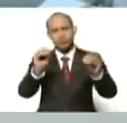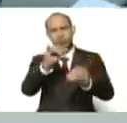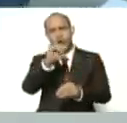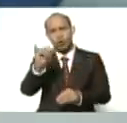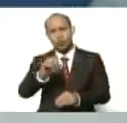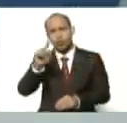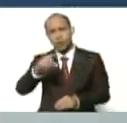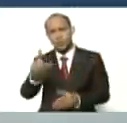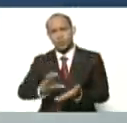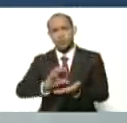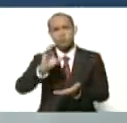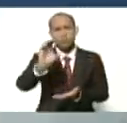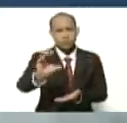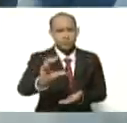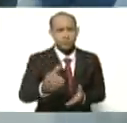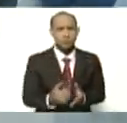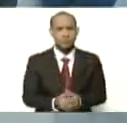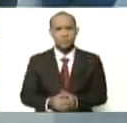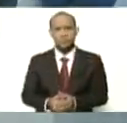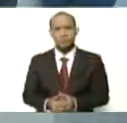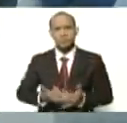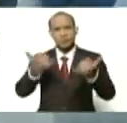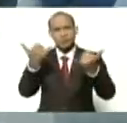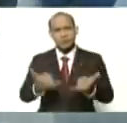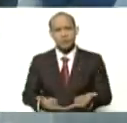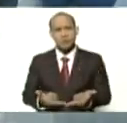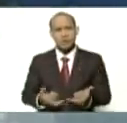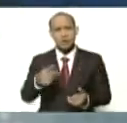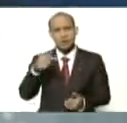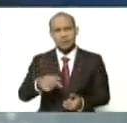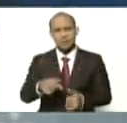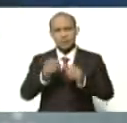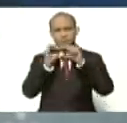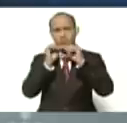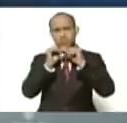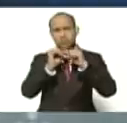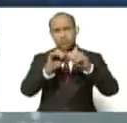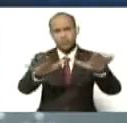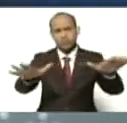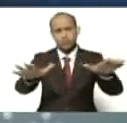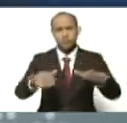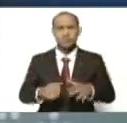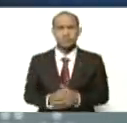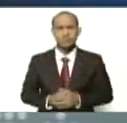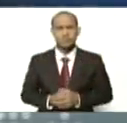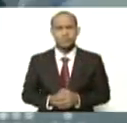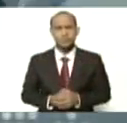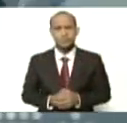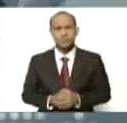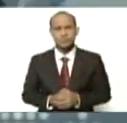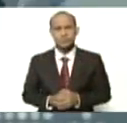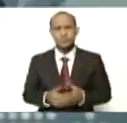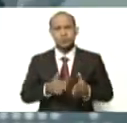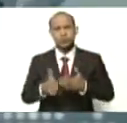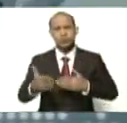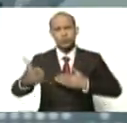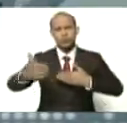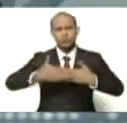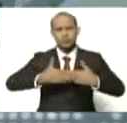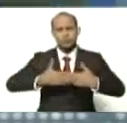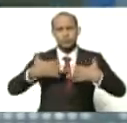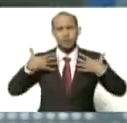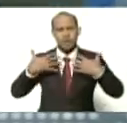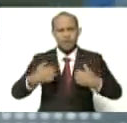está haciendo esa inversión de inmediato en esta declaratoria de cerco sanitario